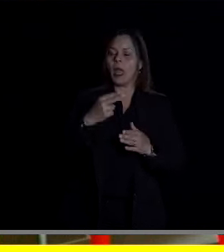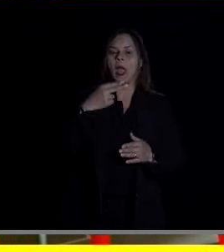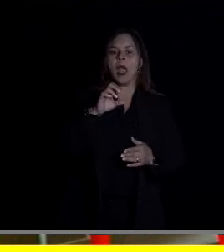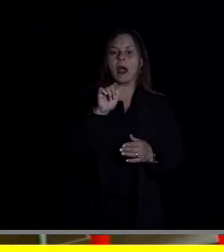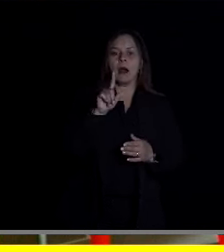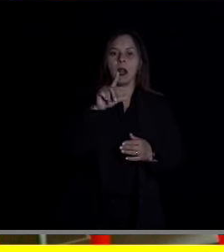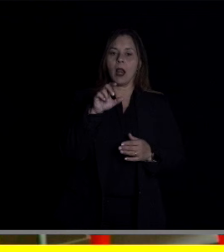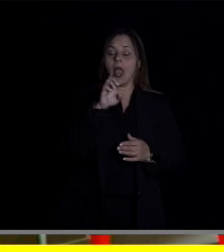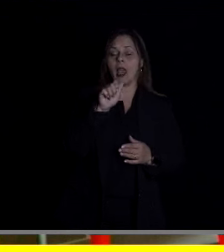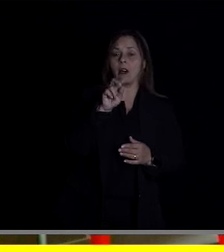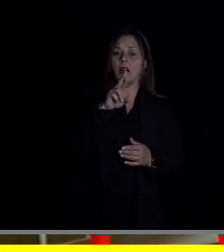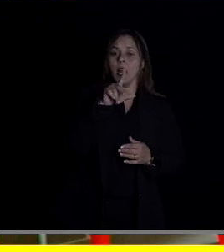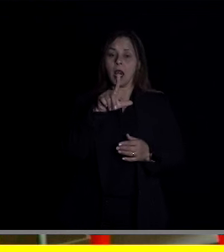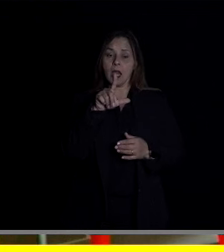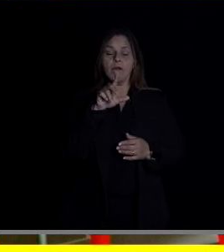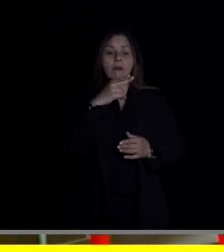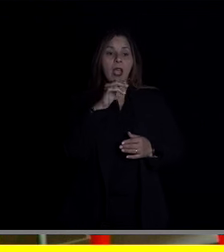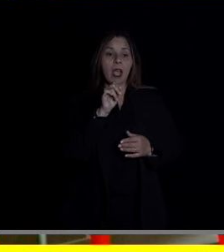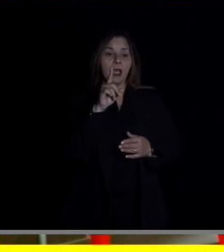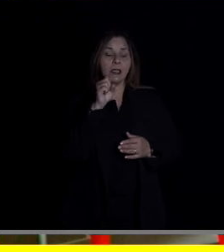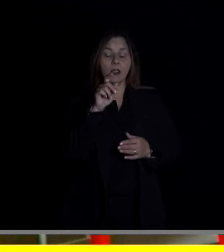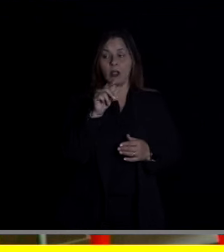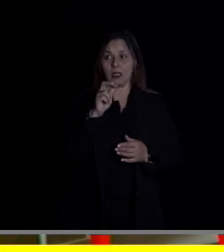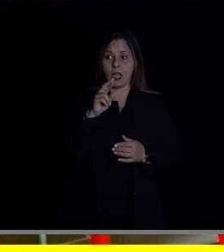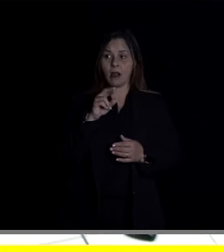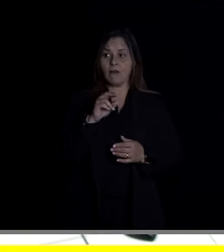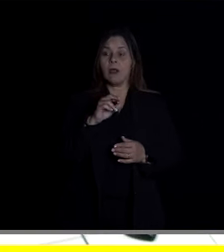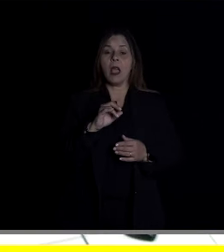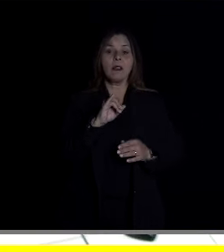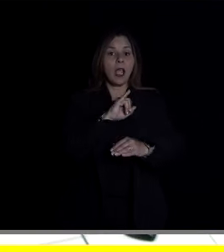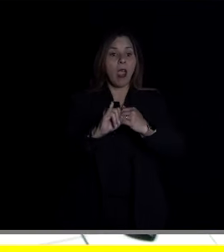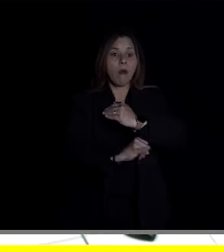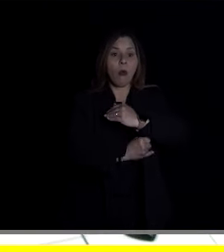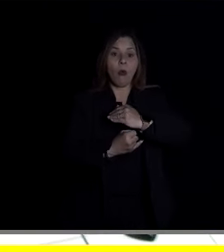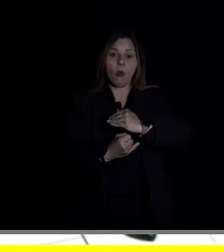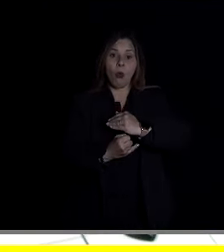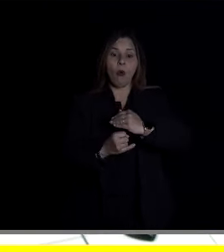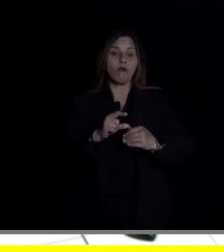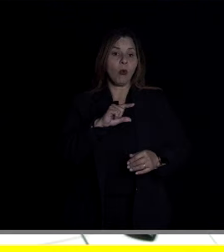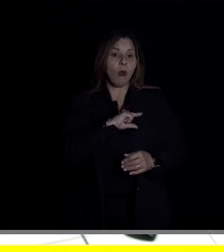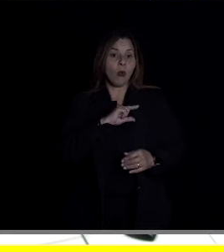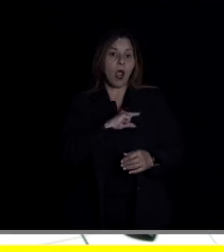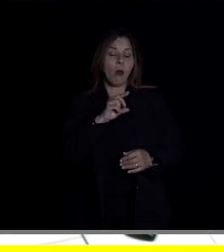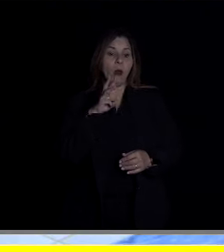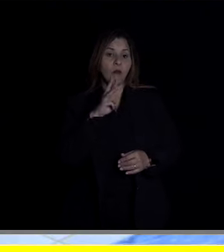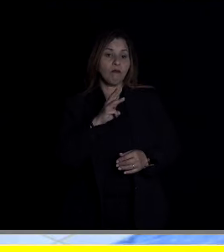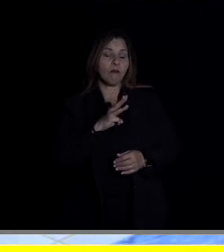están ubicados en Caguas, Gurabo, Juncos y Aguas Buenas. Y estos representan una inversión de aproximadamente 4.3